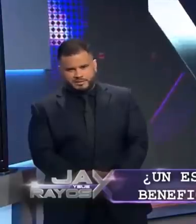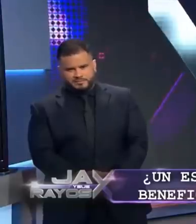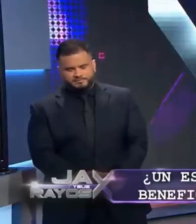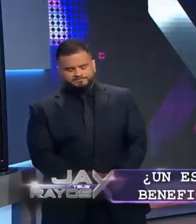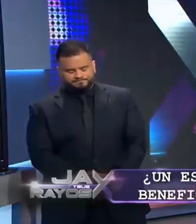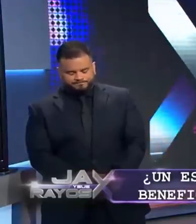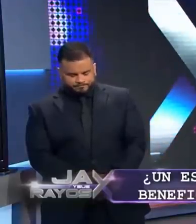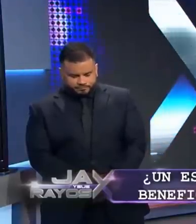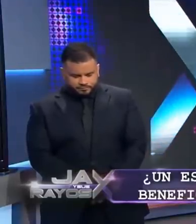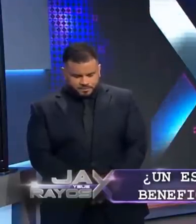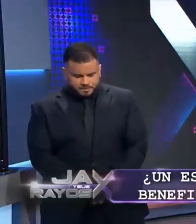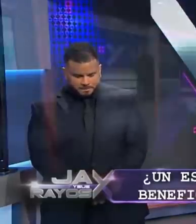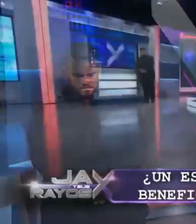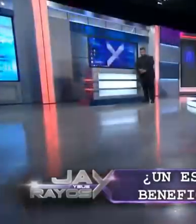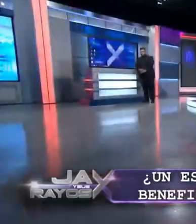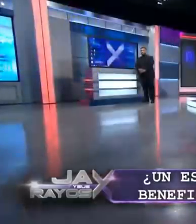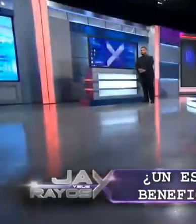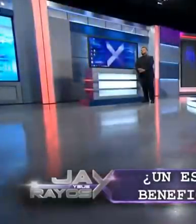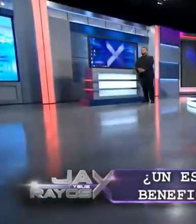de eso ya mismo.